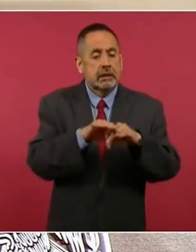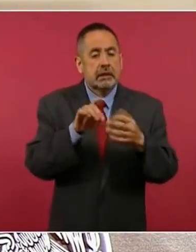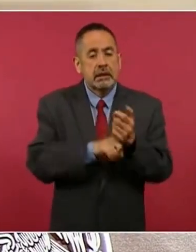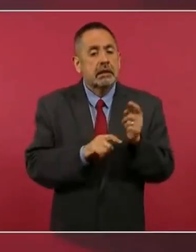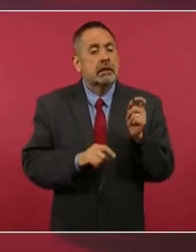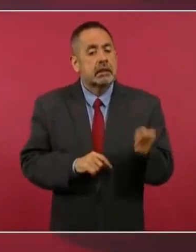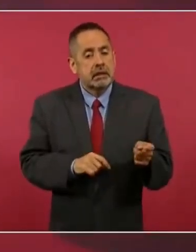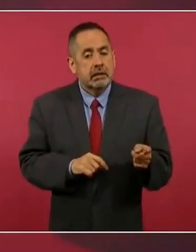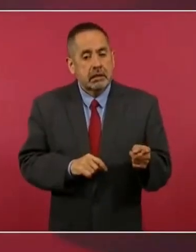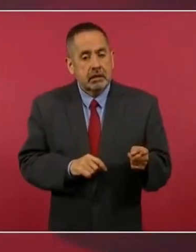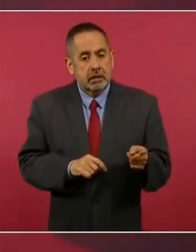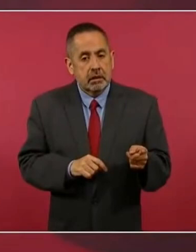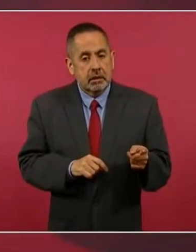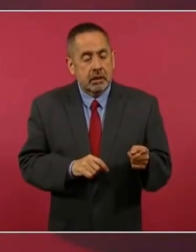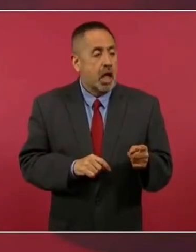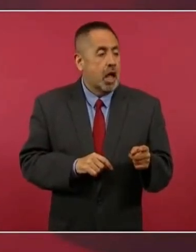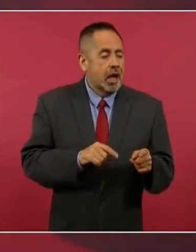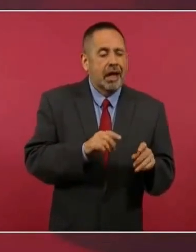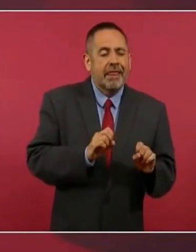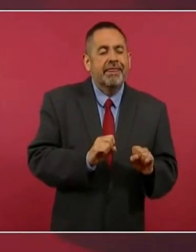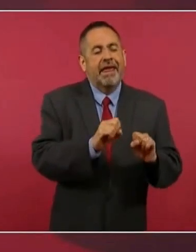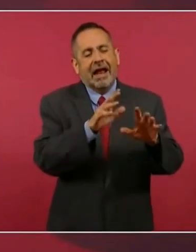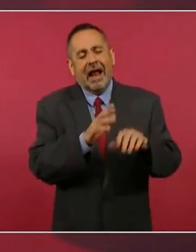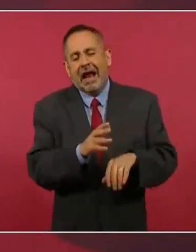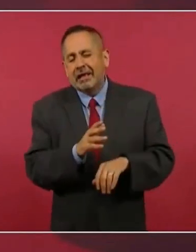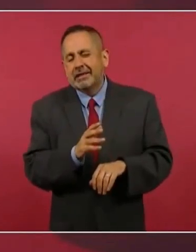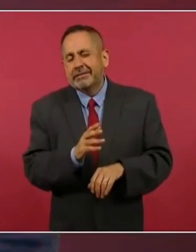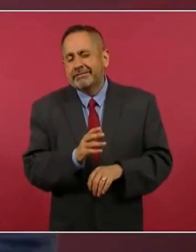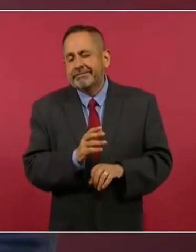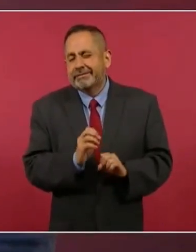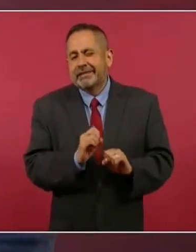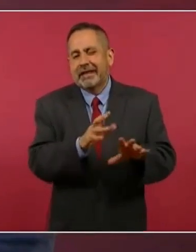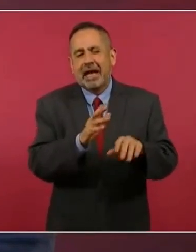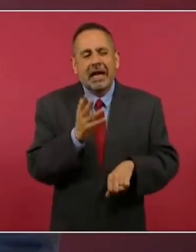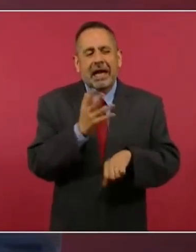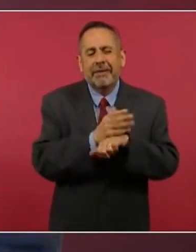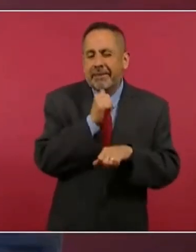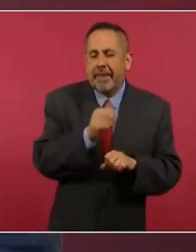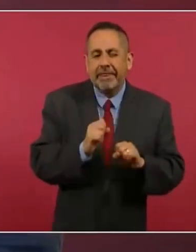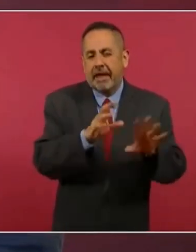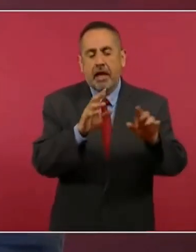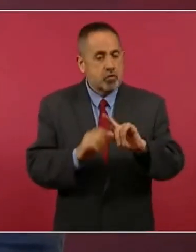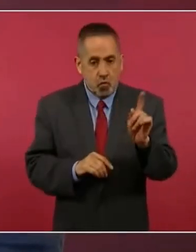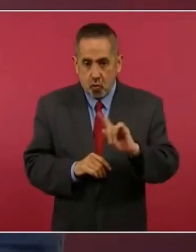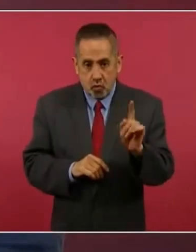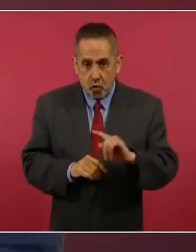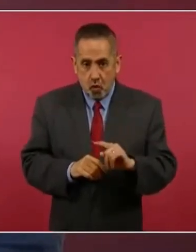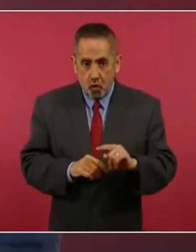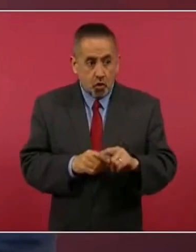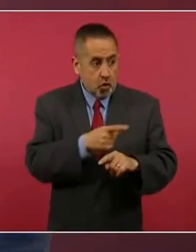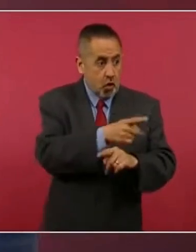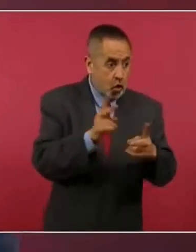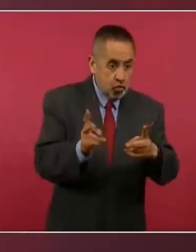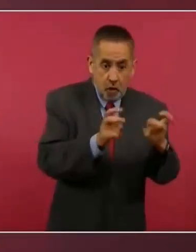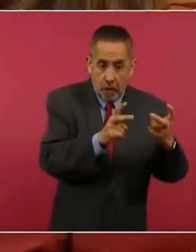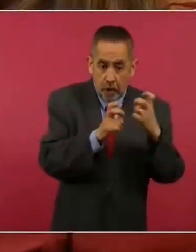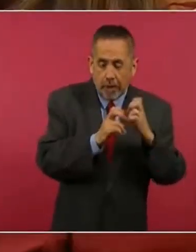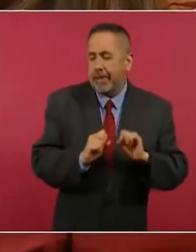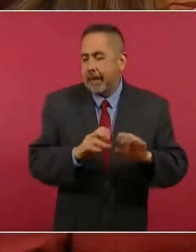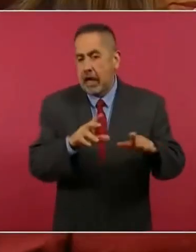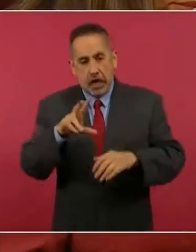es no permitir que nadie robe, no